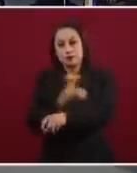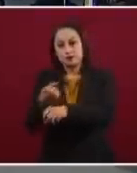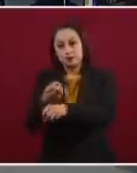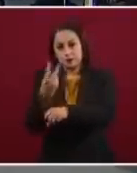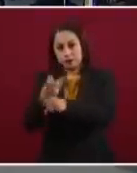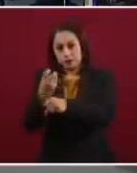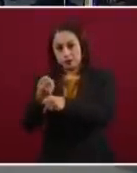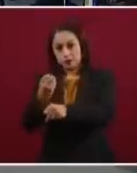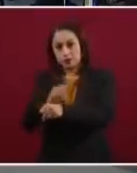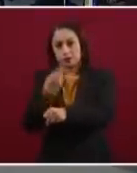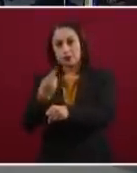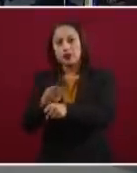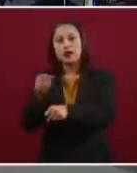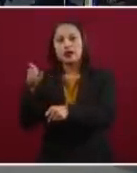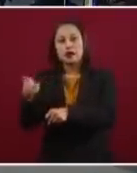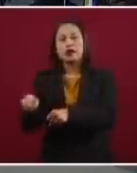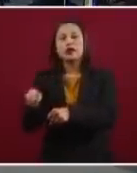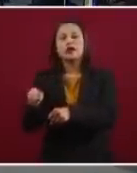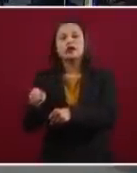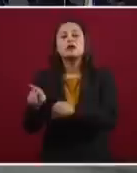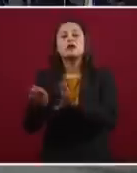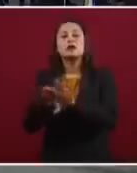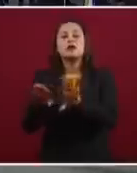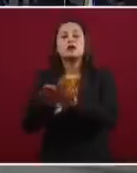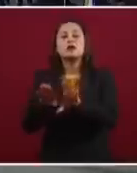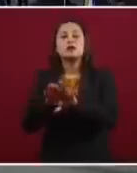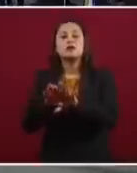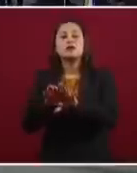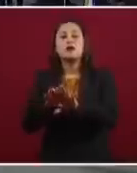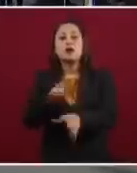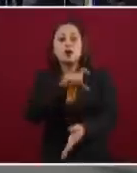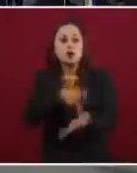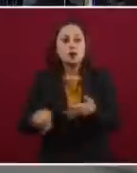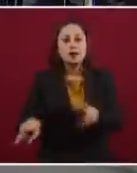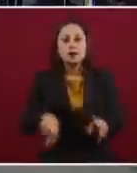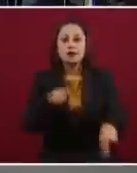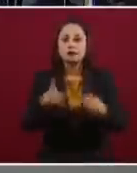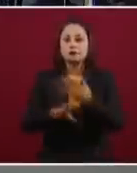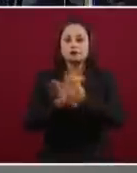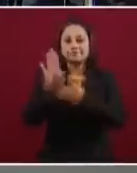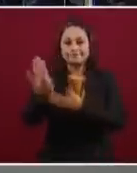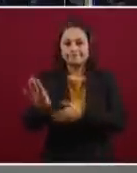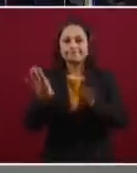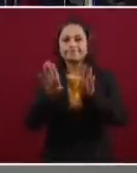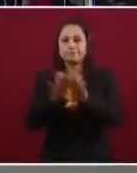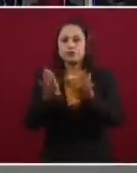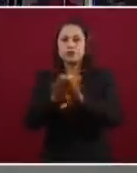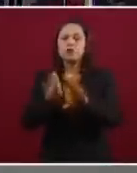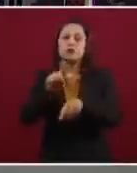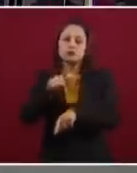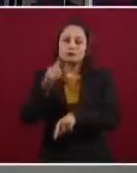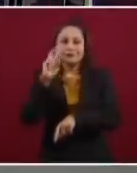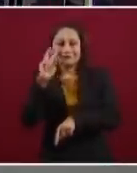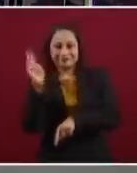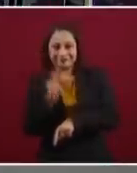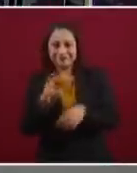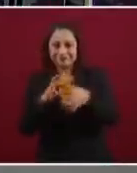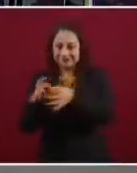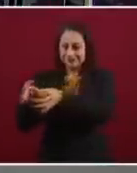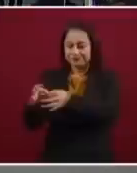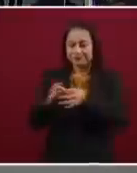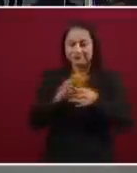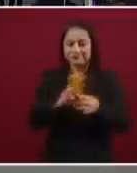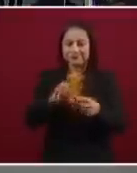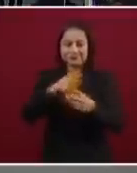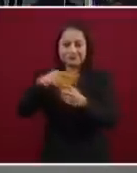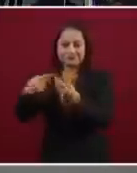comentará al lado de combate a la oferta y entonces allá podrán apreciar que trabajamos de manera coordinada por un lado en lo